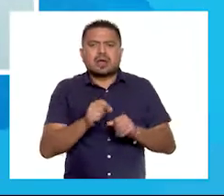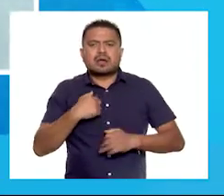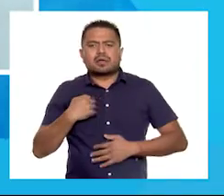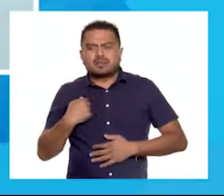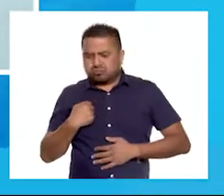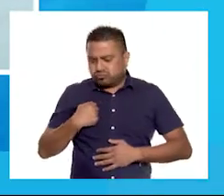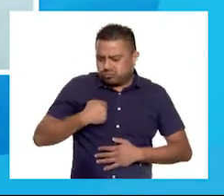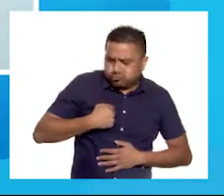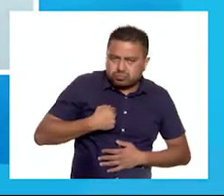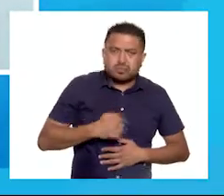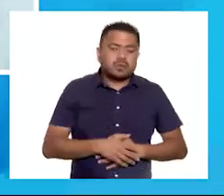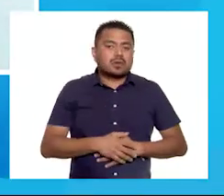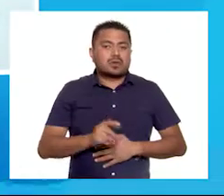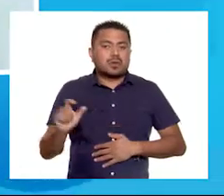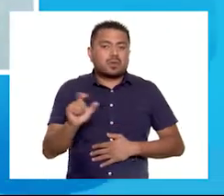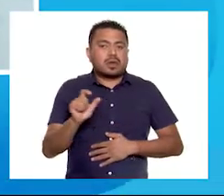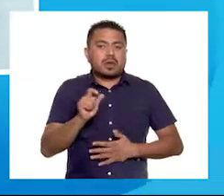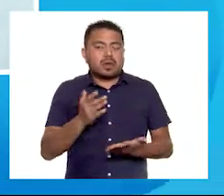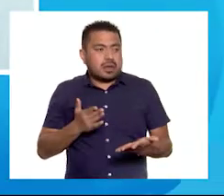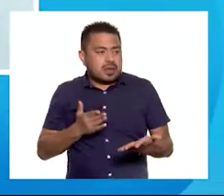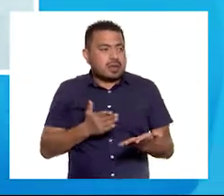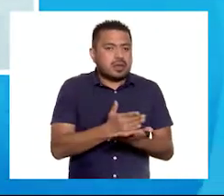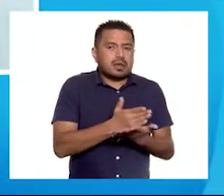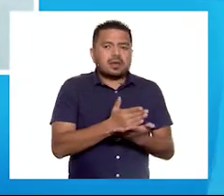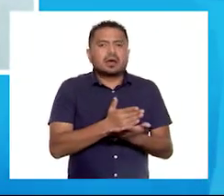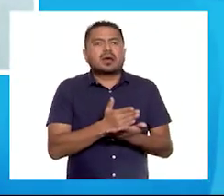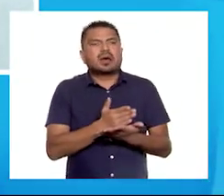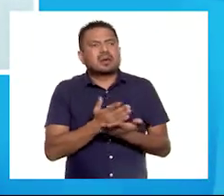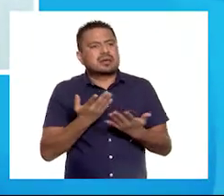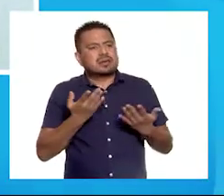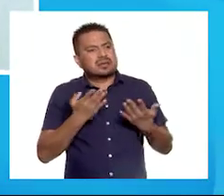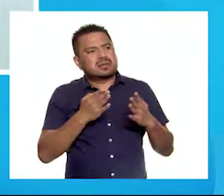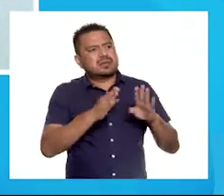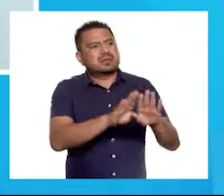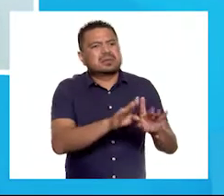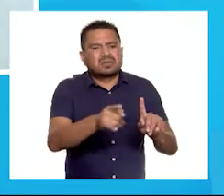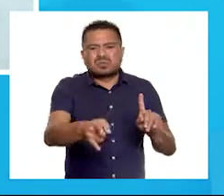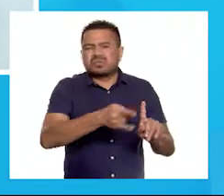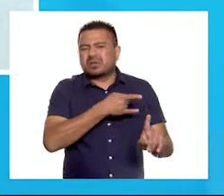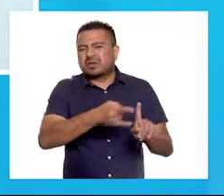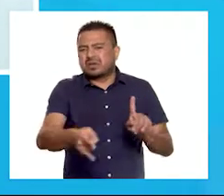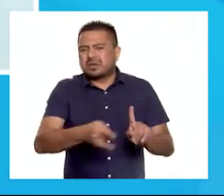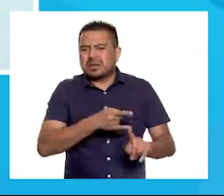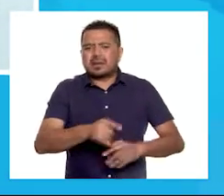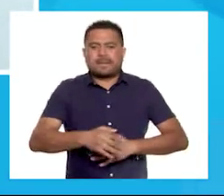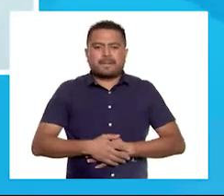mochila. Cuando llegué, ya estaba cerrada la puerta. Le pedí